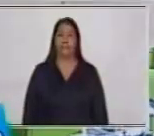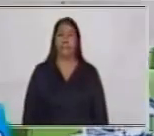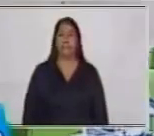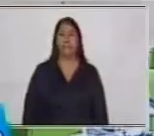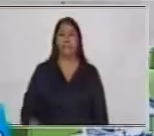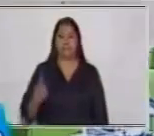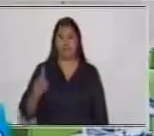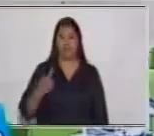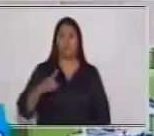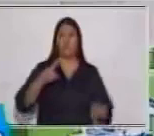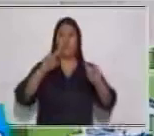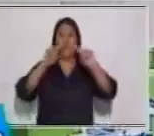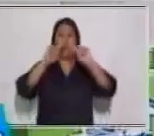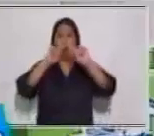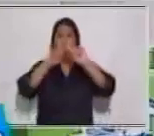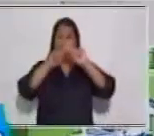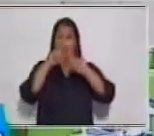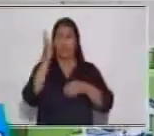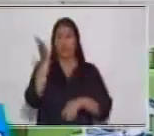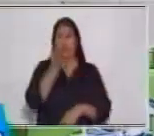x medios